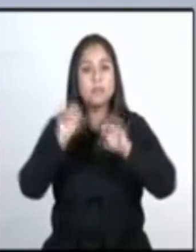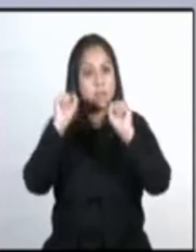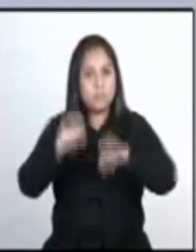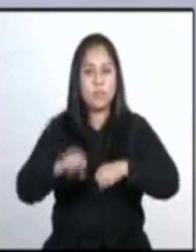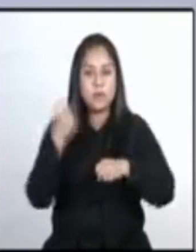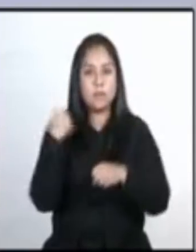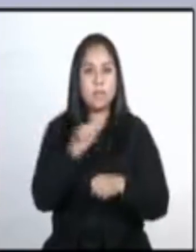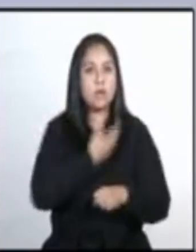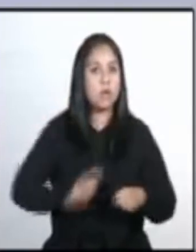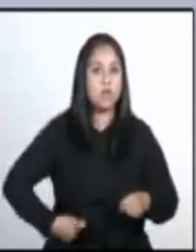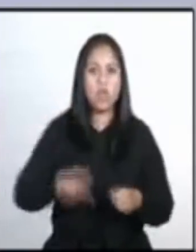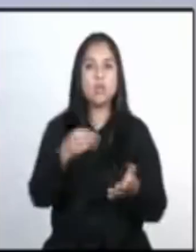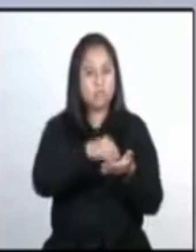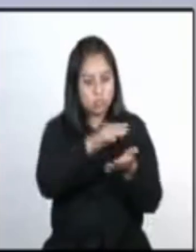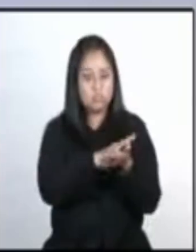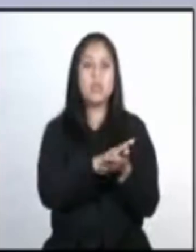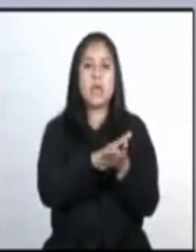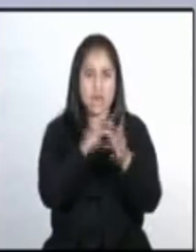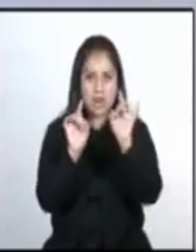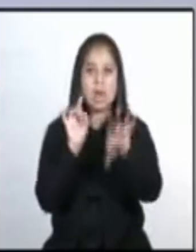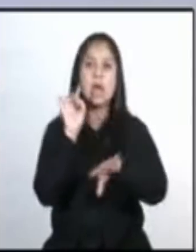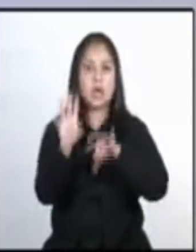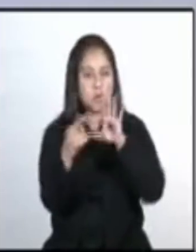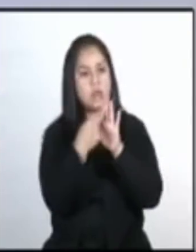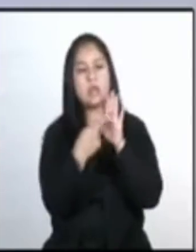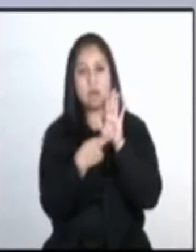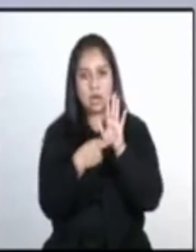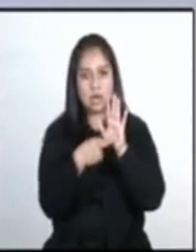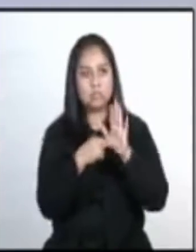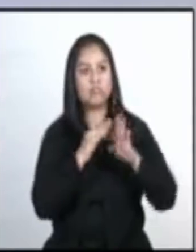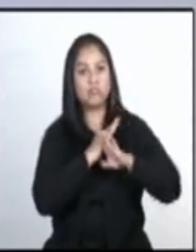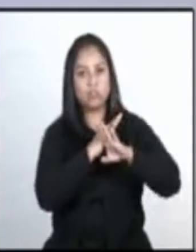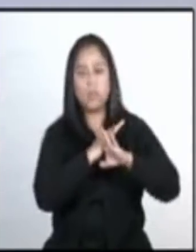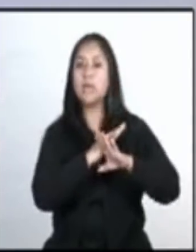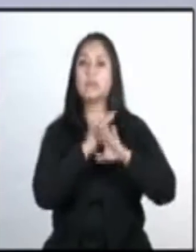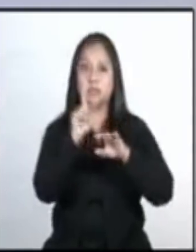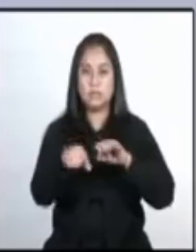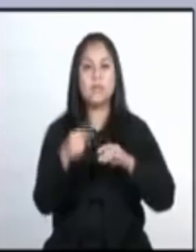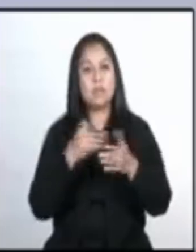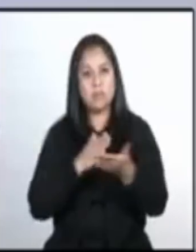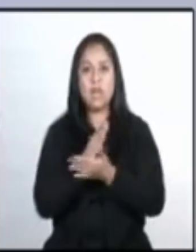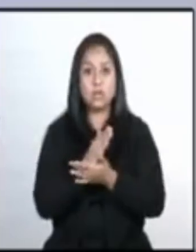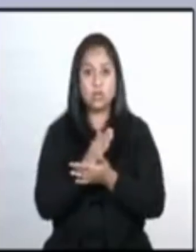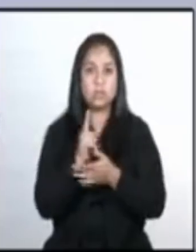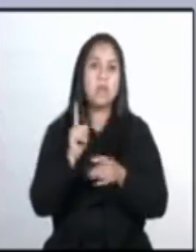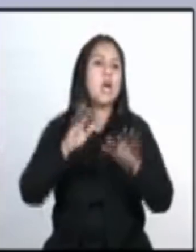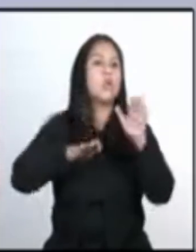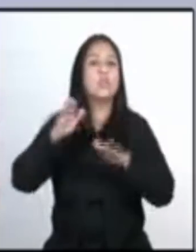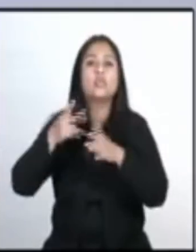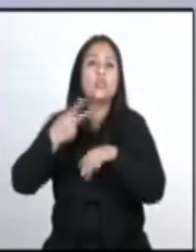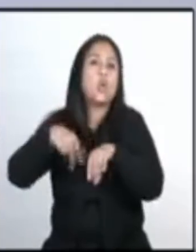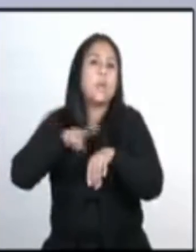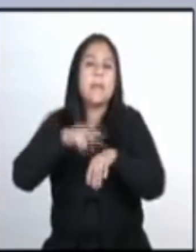para el gobierno aplicar determinadas medidas restrictivas a los derechos y libertades que, en condiciones normales,